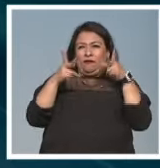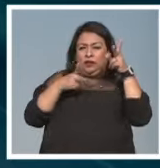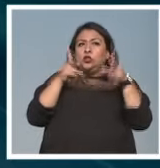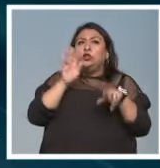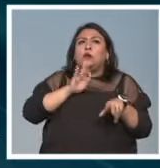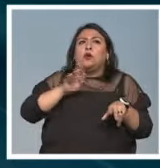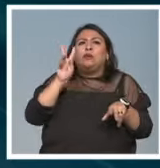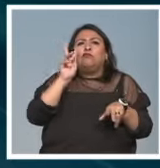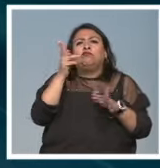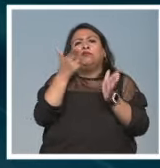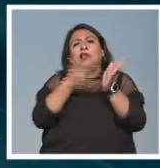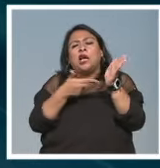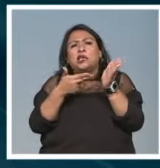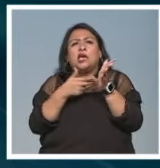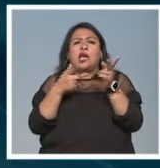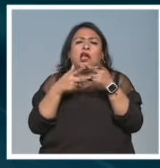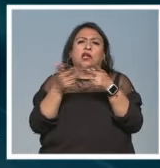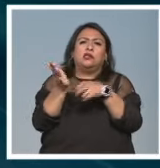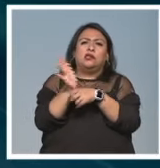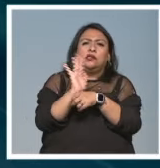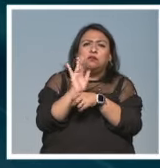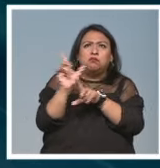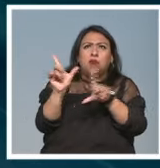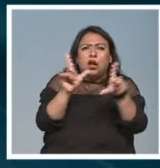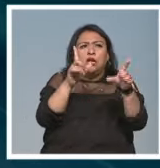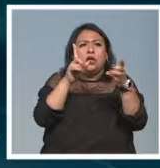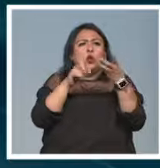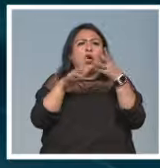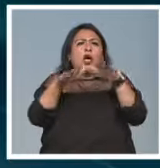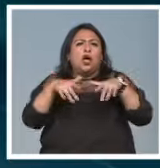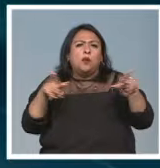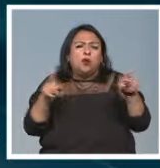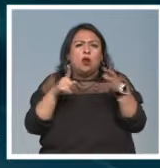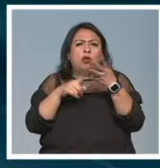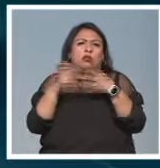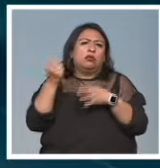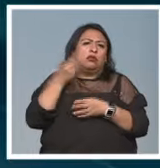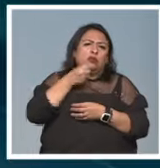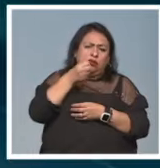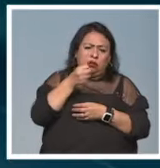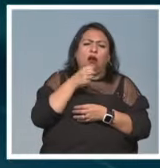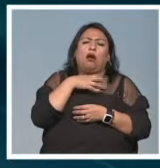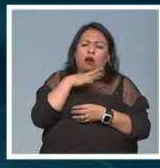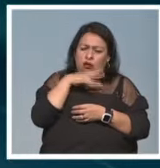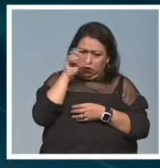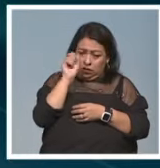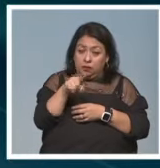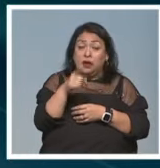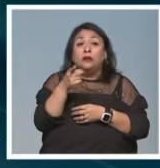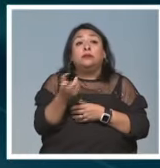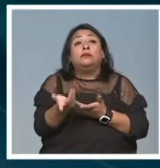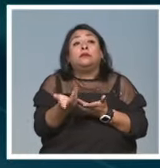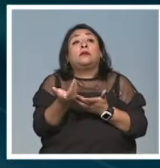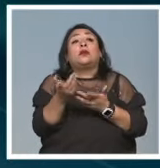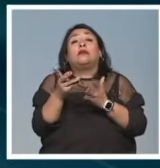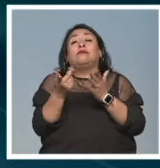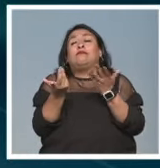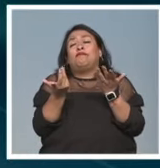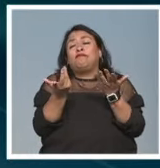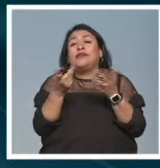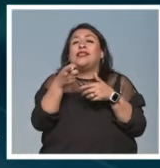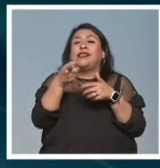podrán disfrutar de talleres, proyecciones cinematográficas, conciertos y conversatorios. Se trata de una